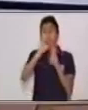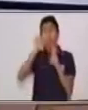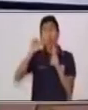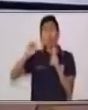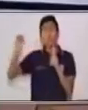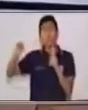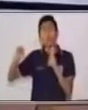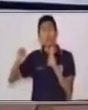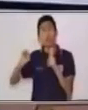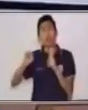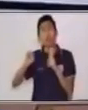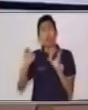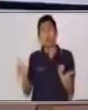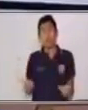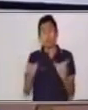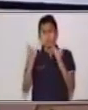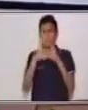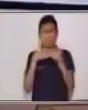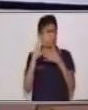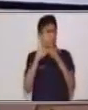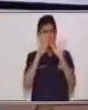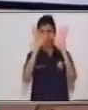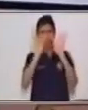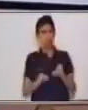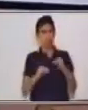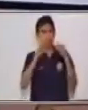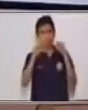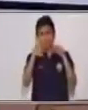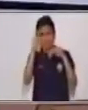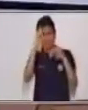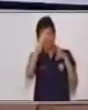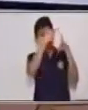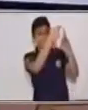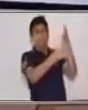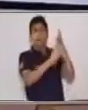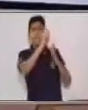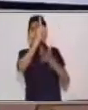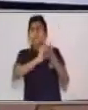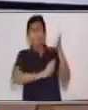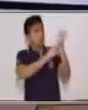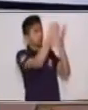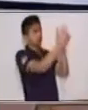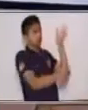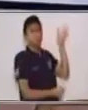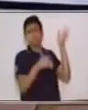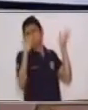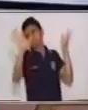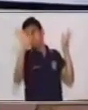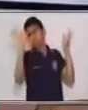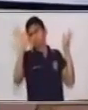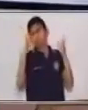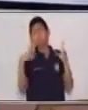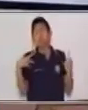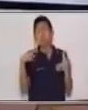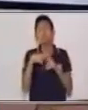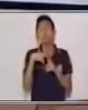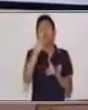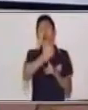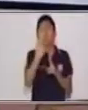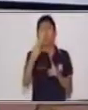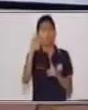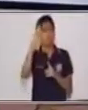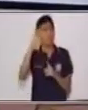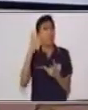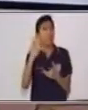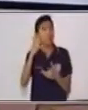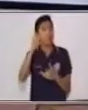compuesta, utilizando cualquiera de las conjunciones coordinantes que yo les acabo de brindar. Es un reto para cada uno de ustedes. Recuerden que